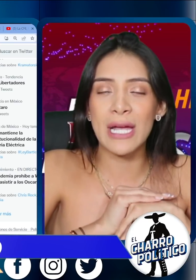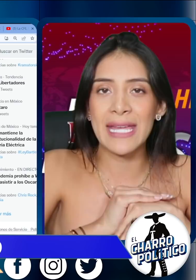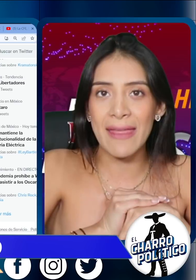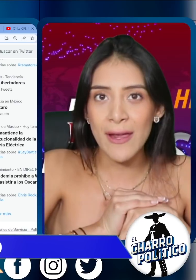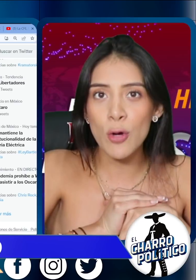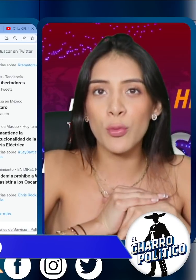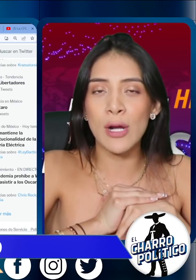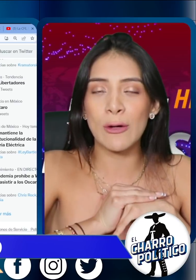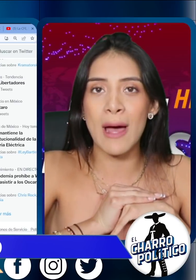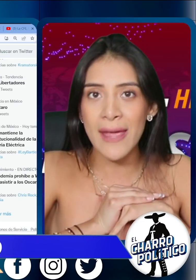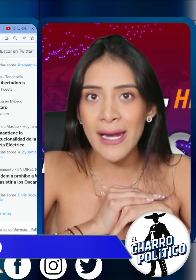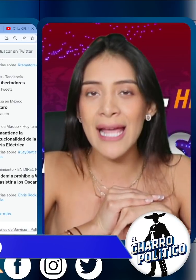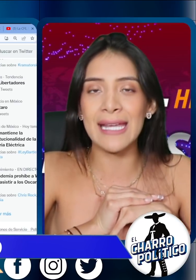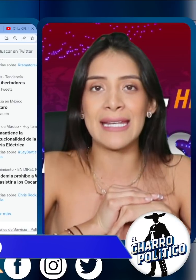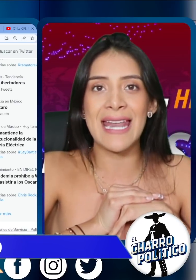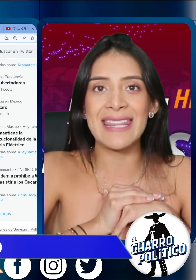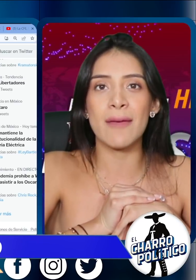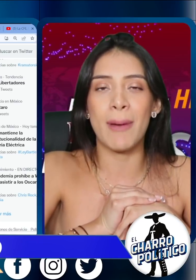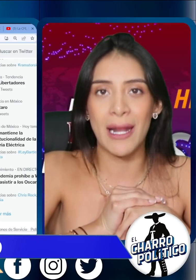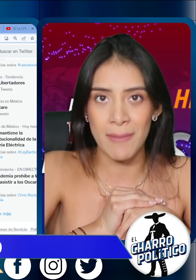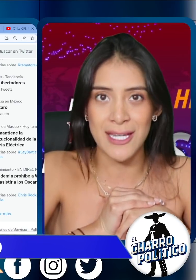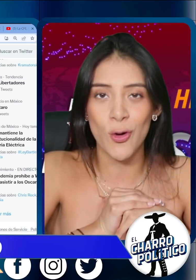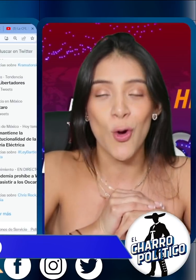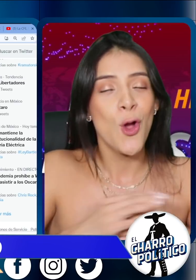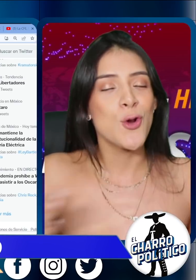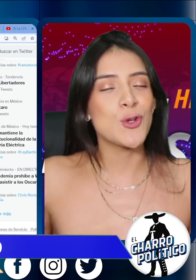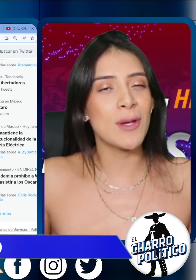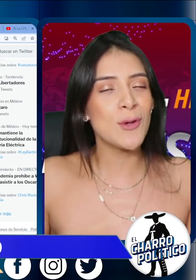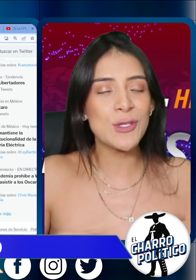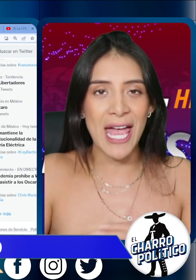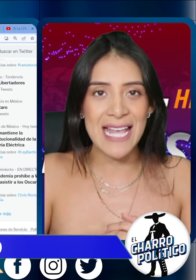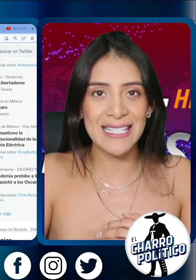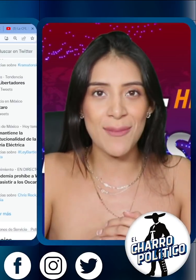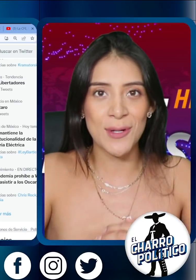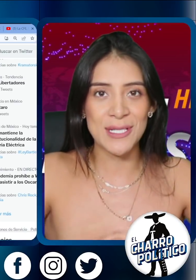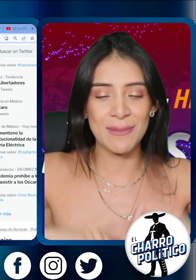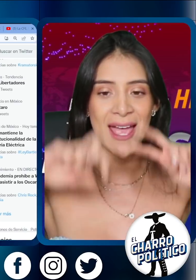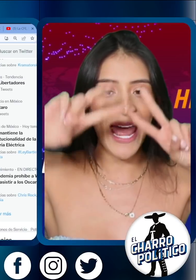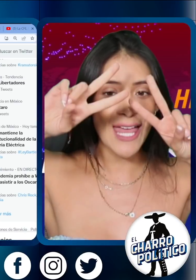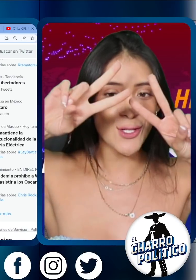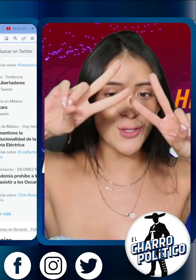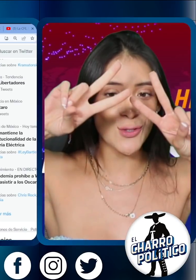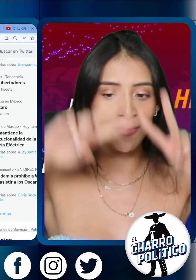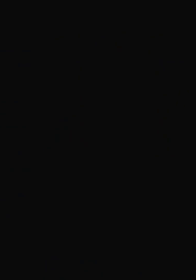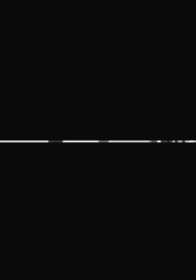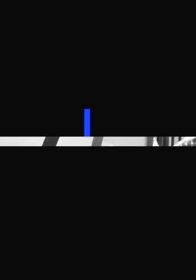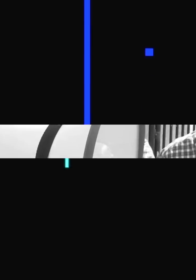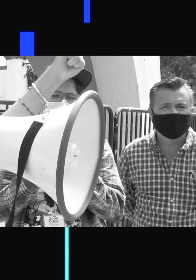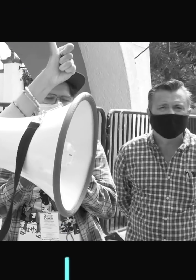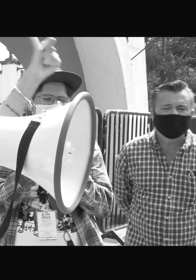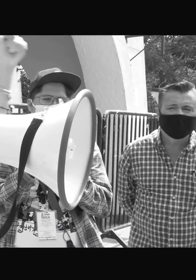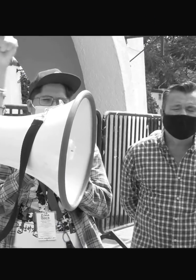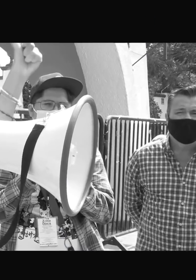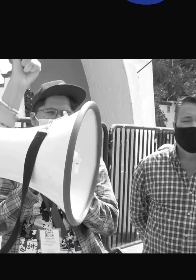puro saqueadero, pura robadera y nada para México. Nos vemos hasta la próxima. Adiós.